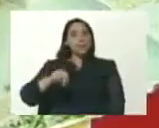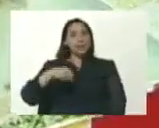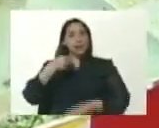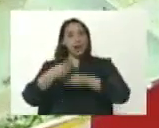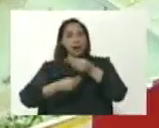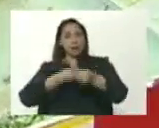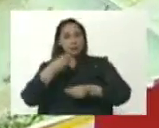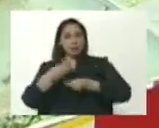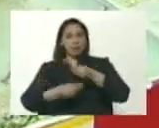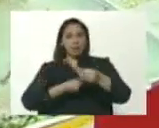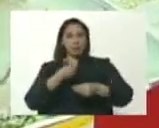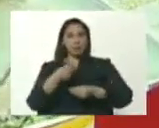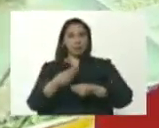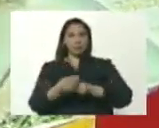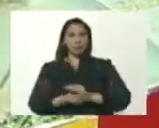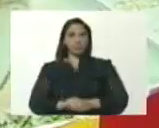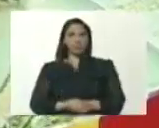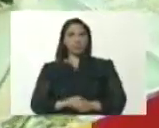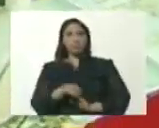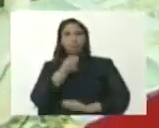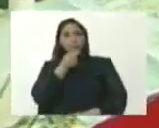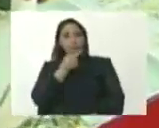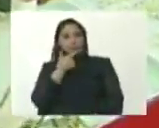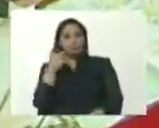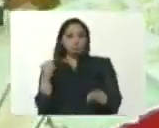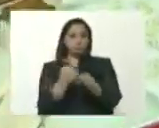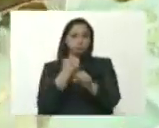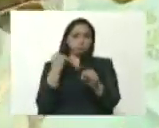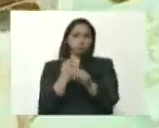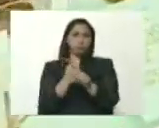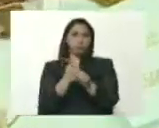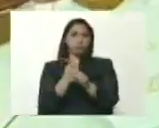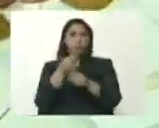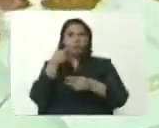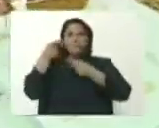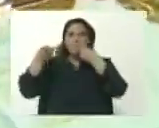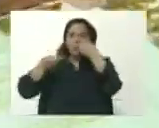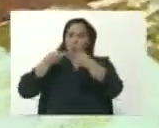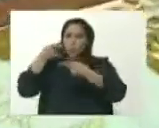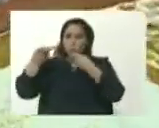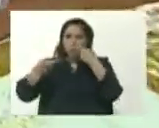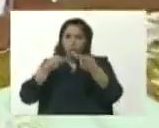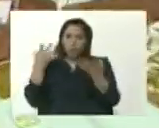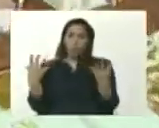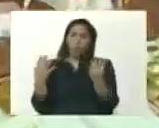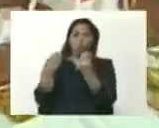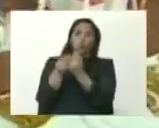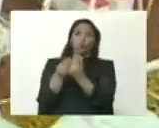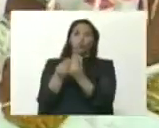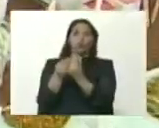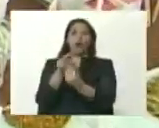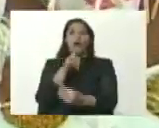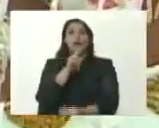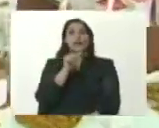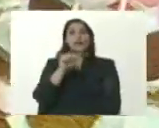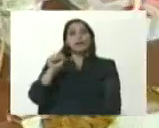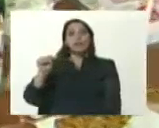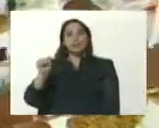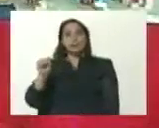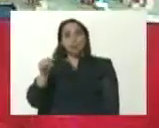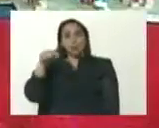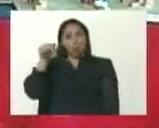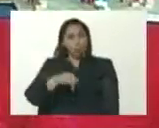realizando este hermoso trabajo político junto al RAS. Hoy ha